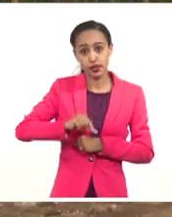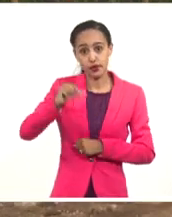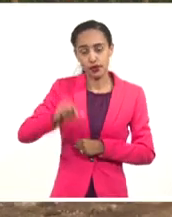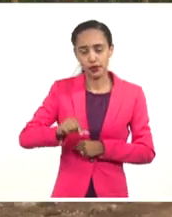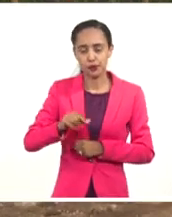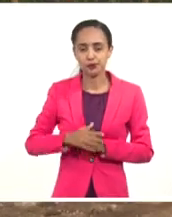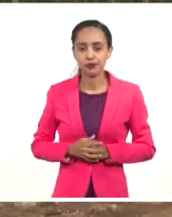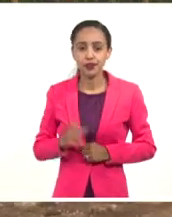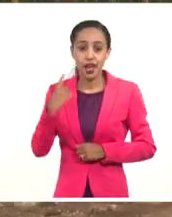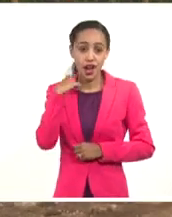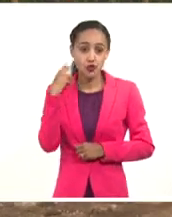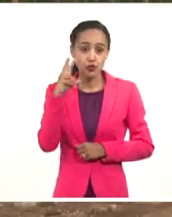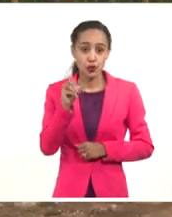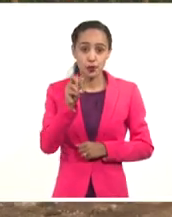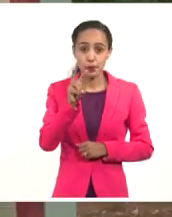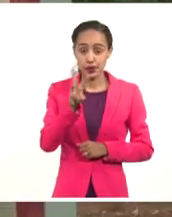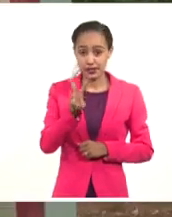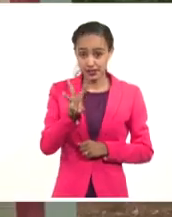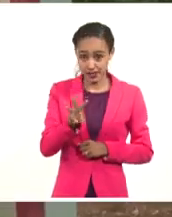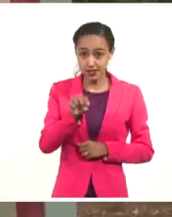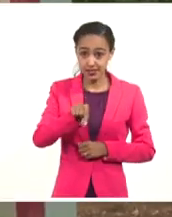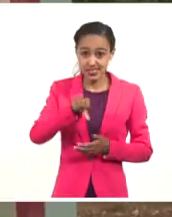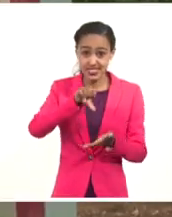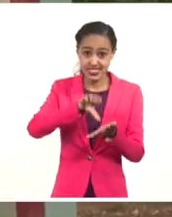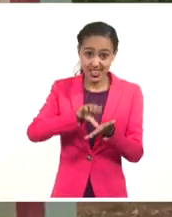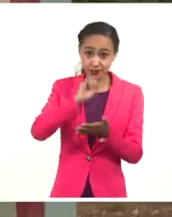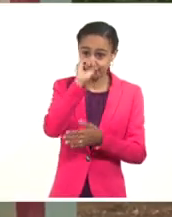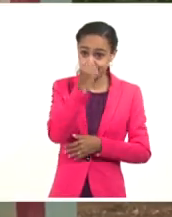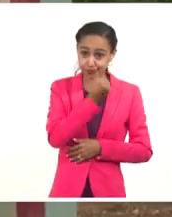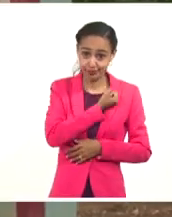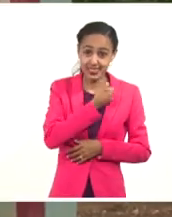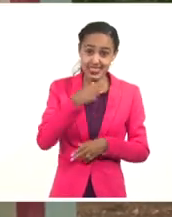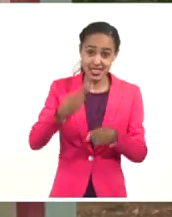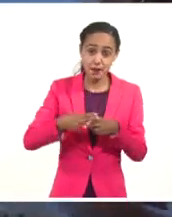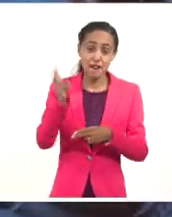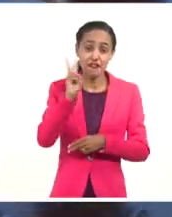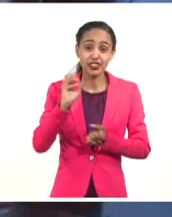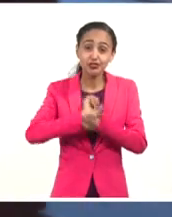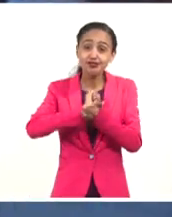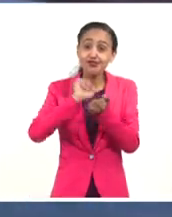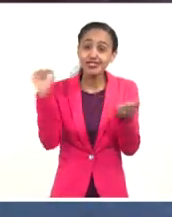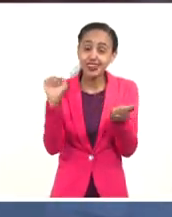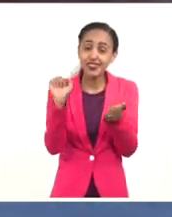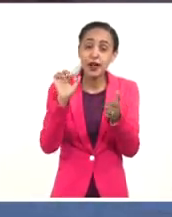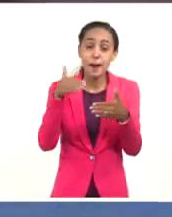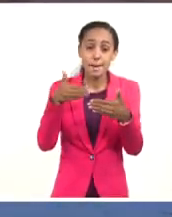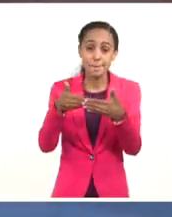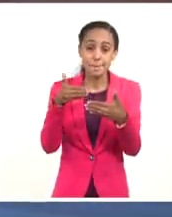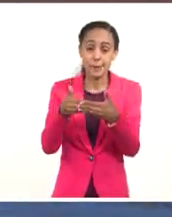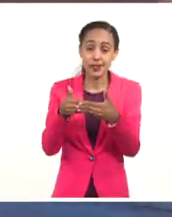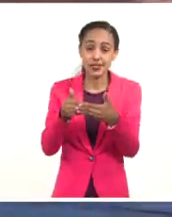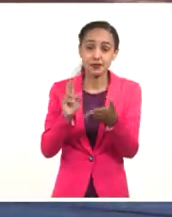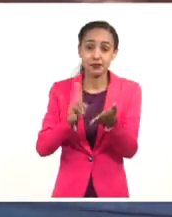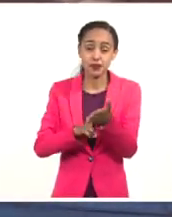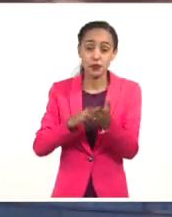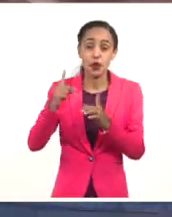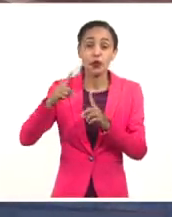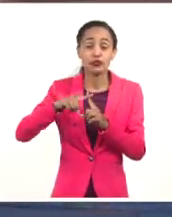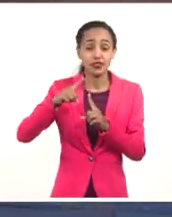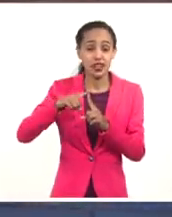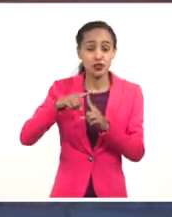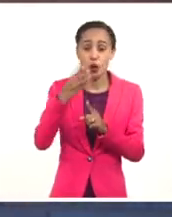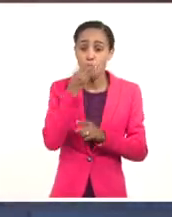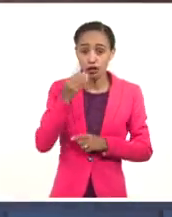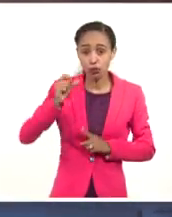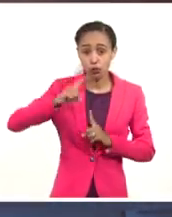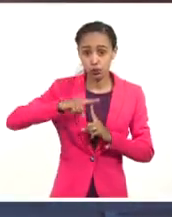el 2023 el centro multiplicador porcino venezuela libre perteneciente a la vb tecnoazúcar las tunas prevé